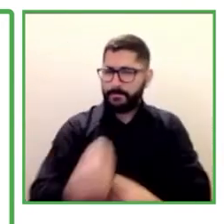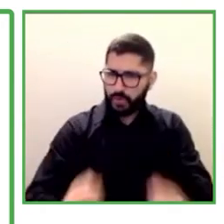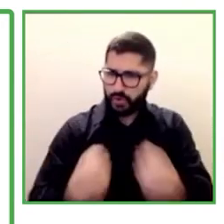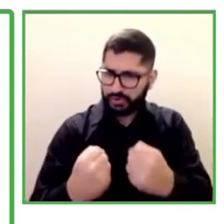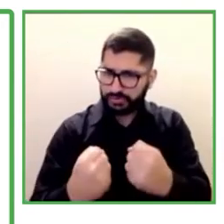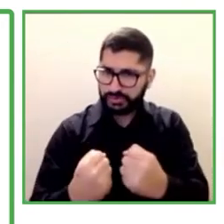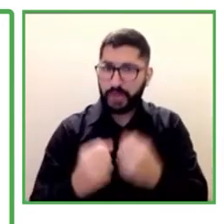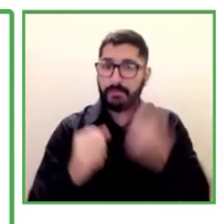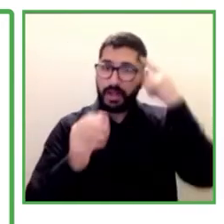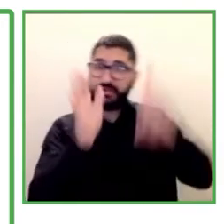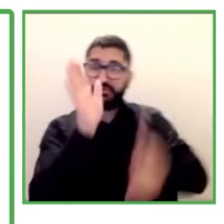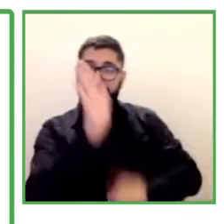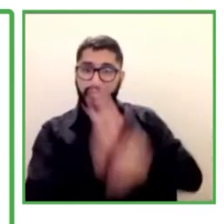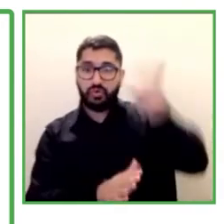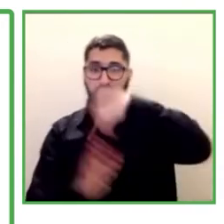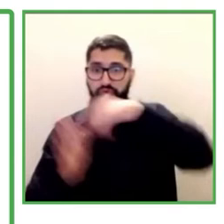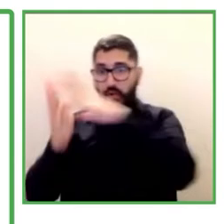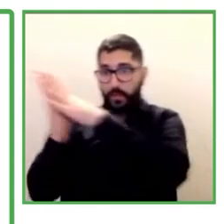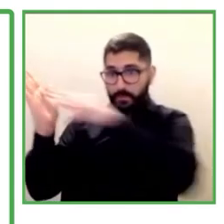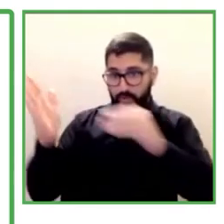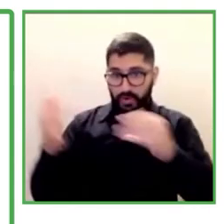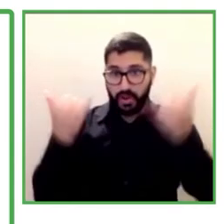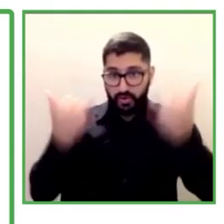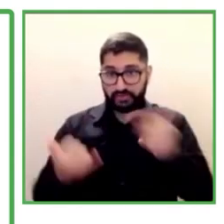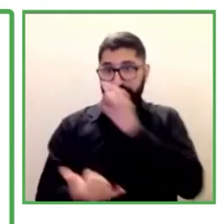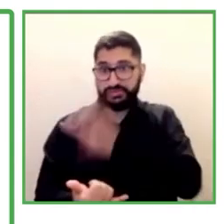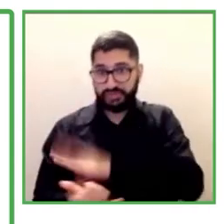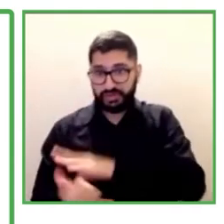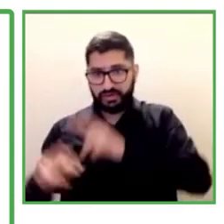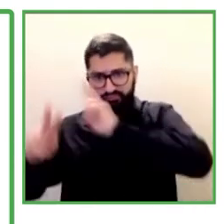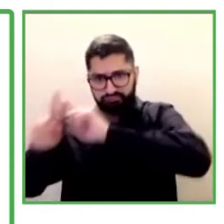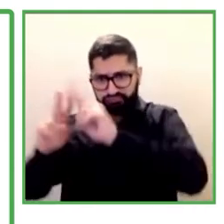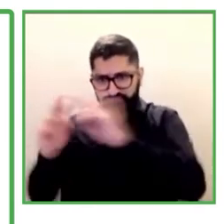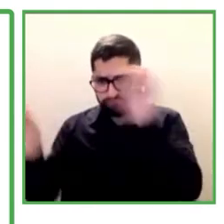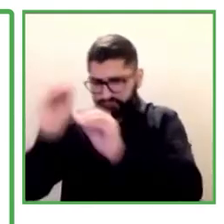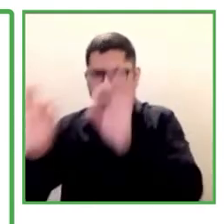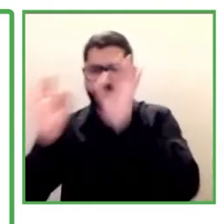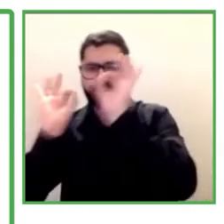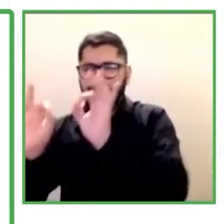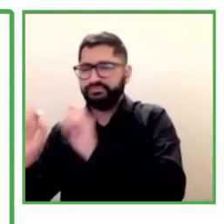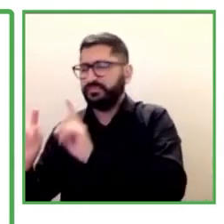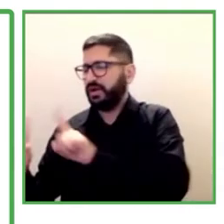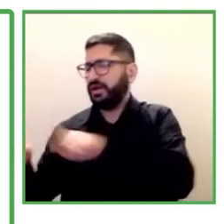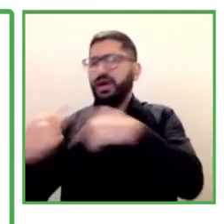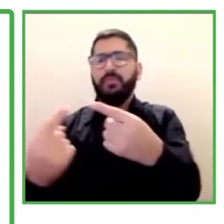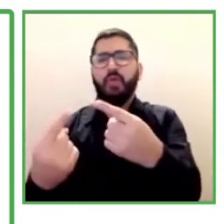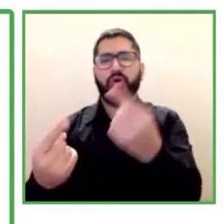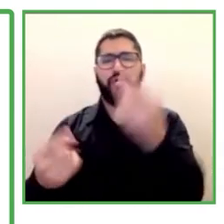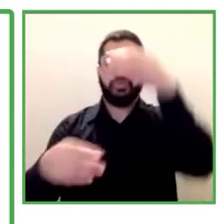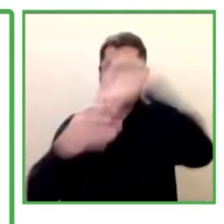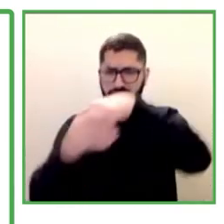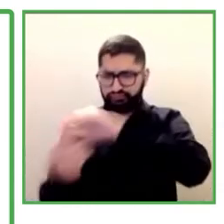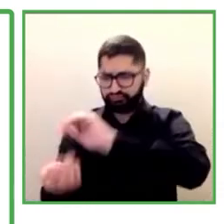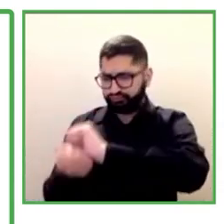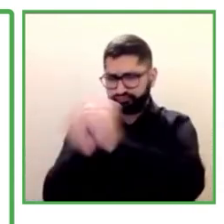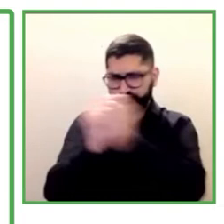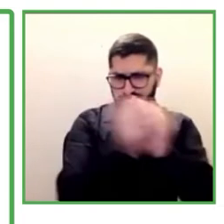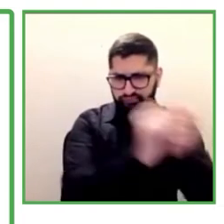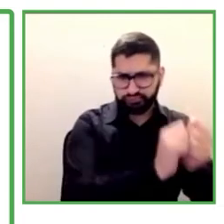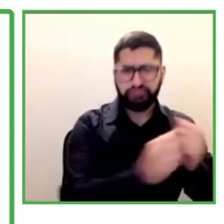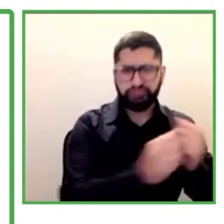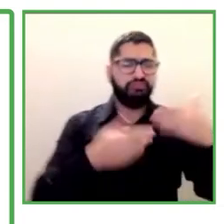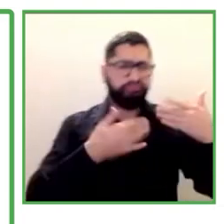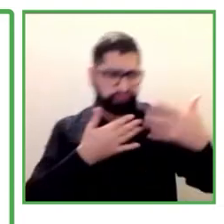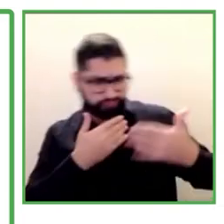resolver problemáticas especialmente de reingreso y cronificación de casos complejos. La legislación en Chile, desde la